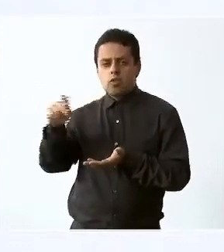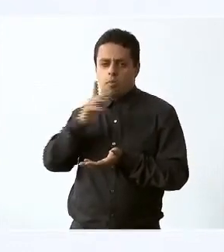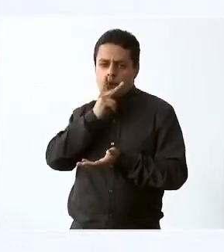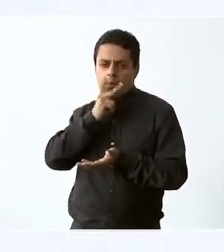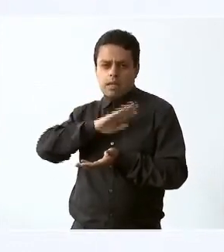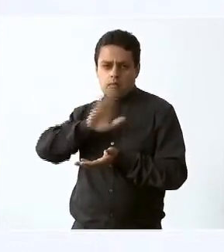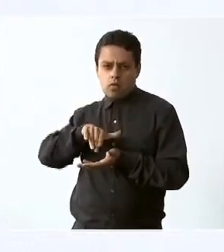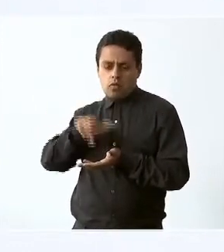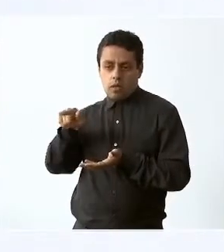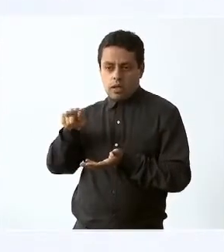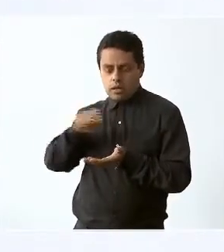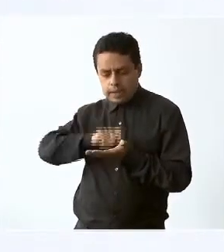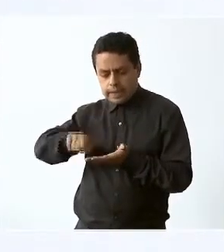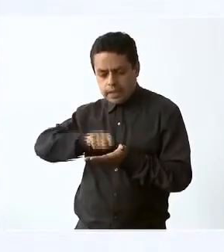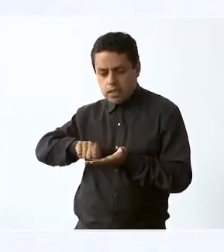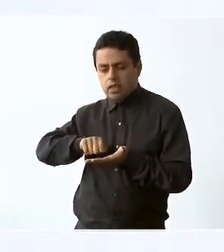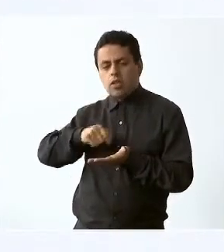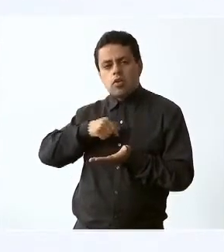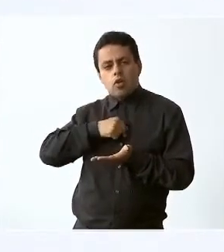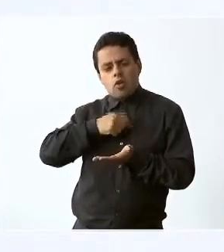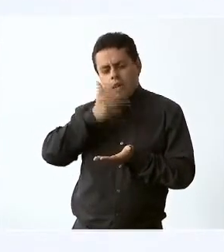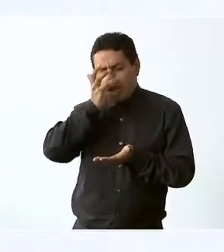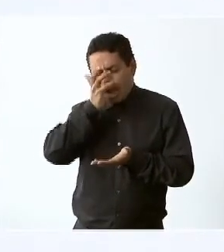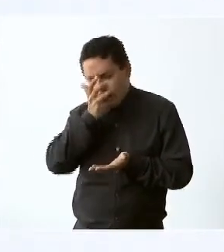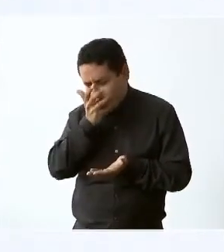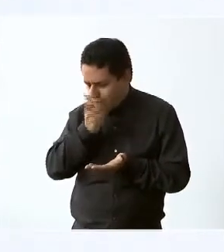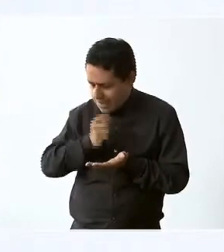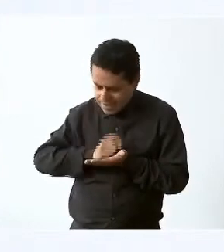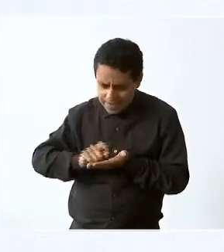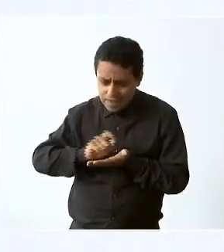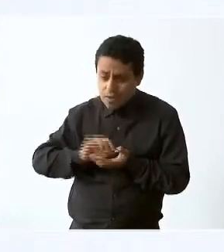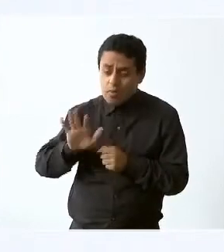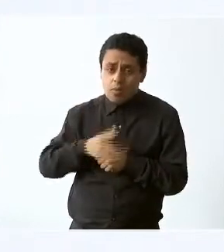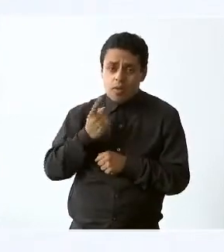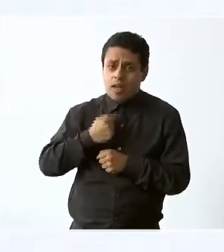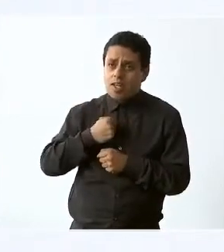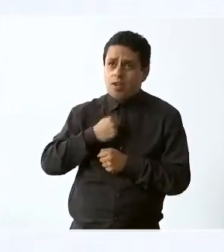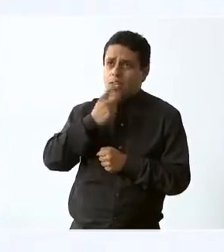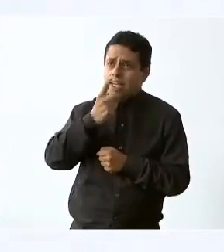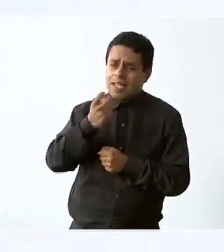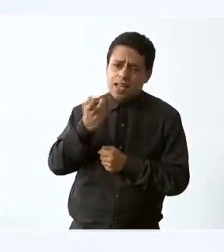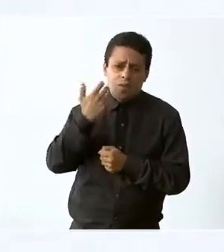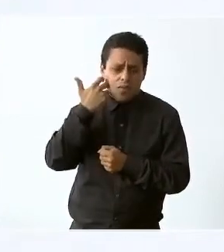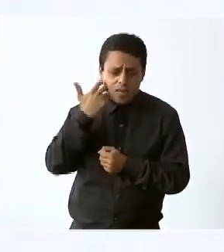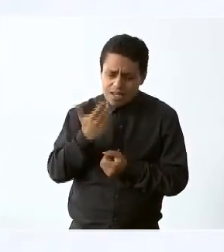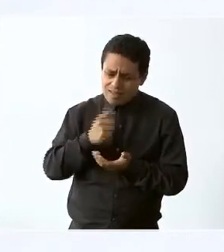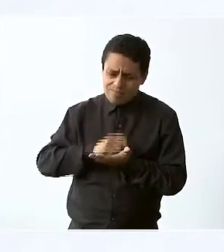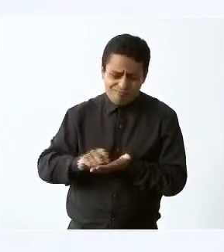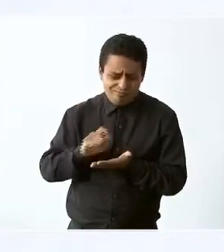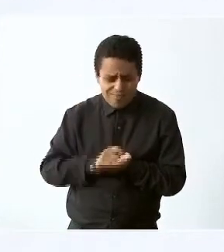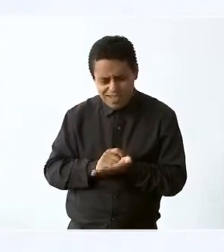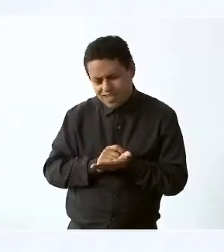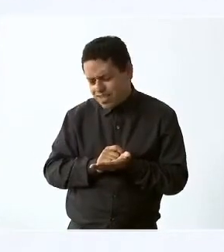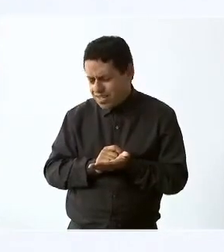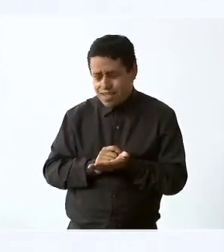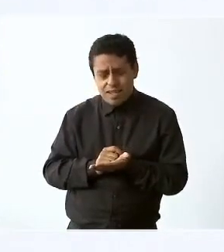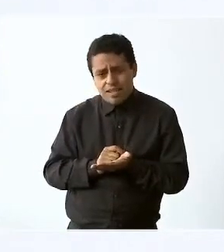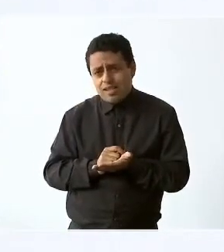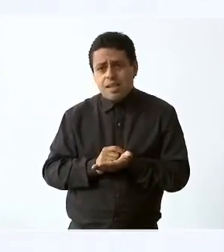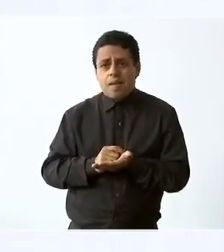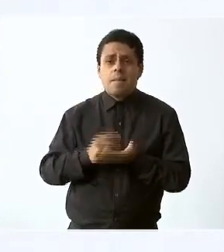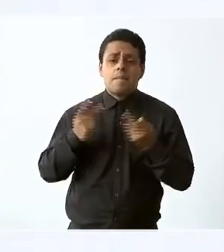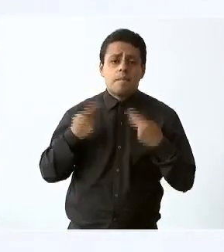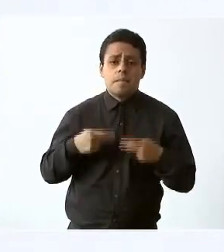me avergüenzo de mí hasta los pelos por tratar de escribir estas cosas. Maldito el que crea